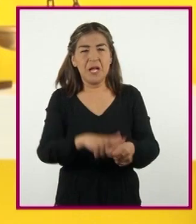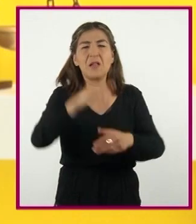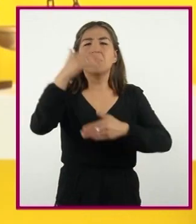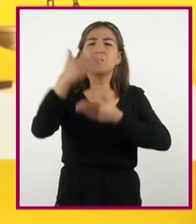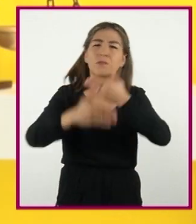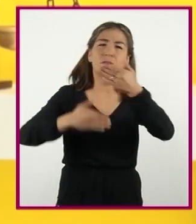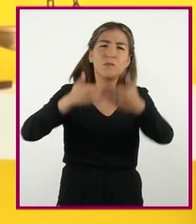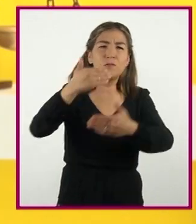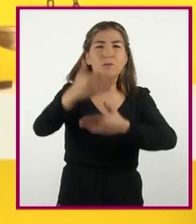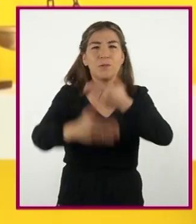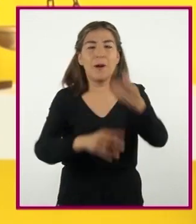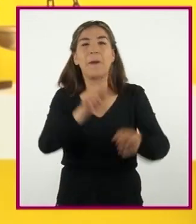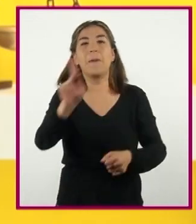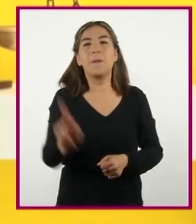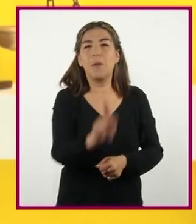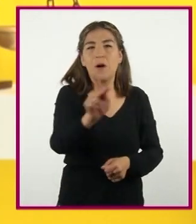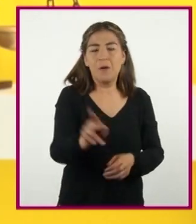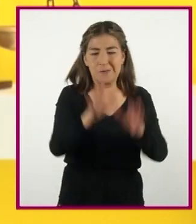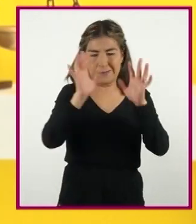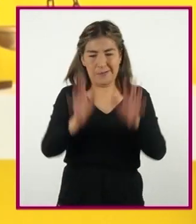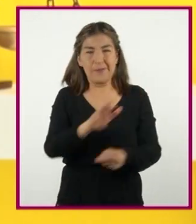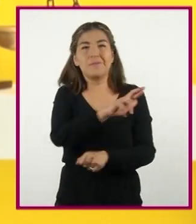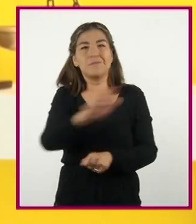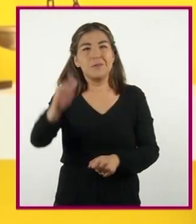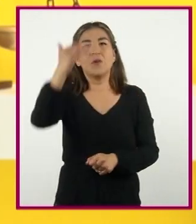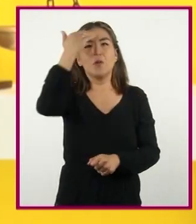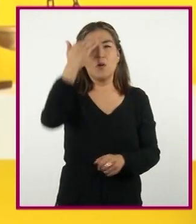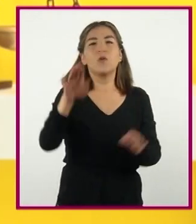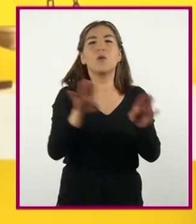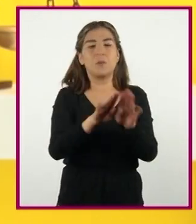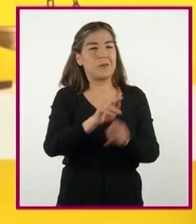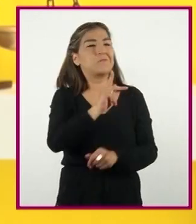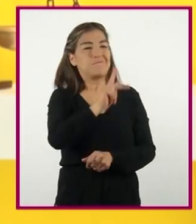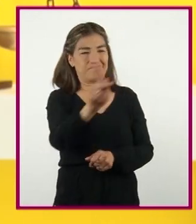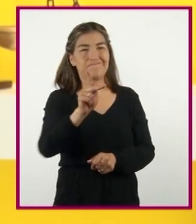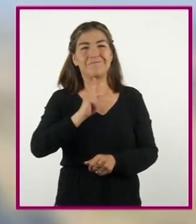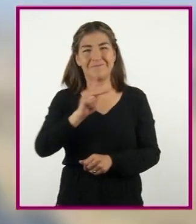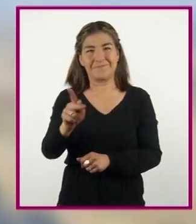los pueblos se han reconocido cada vez más como semejantes.